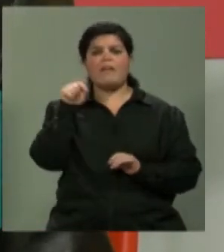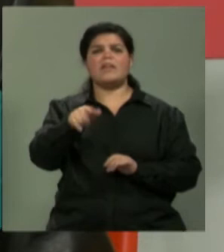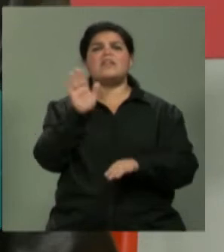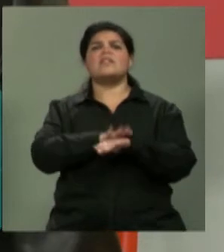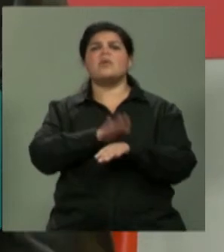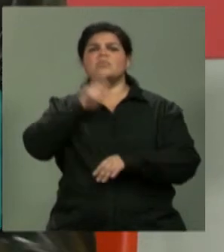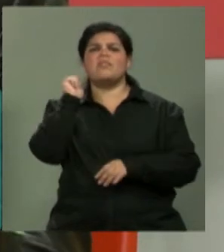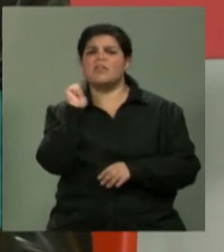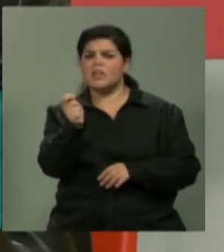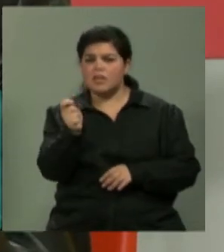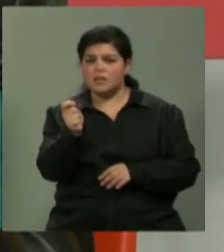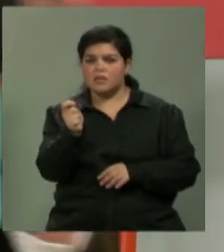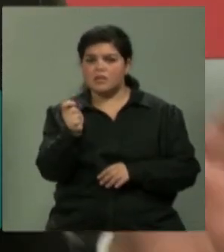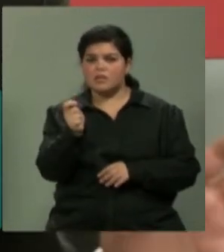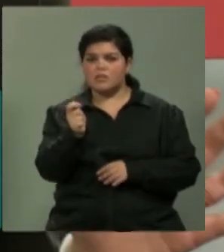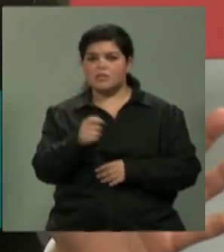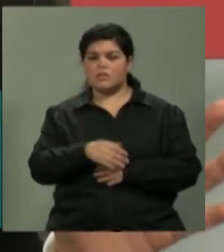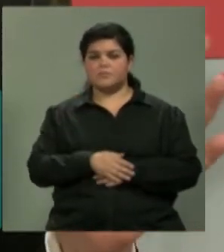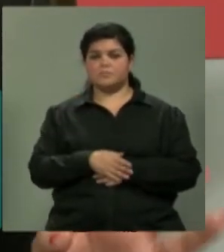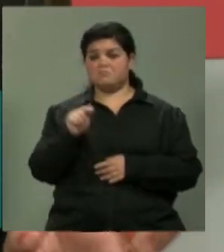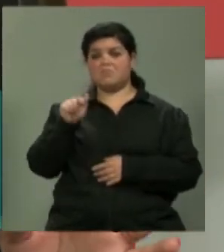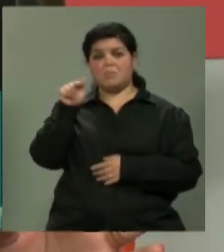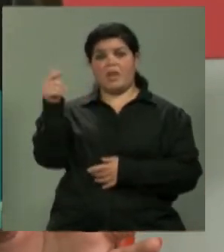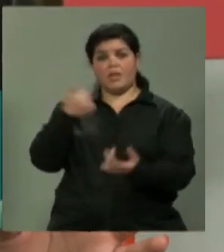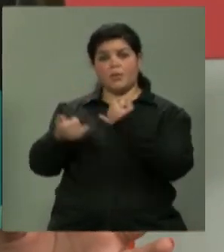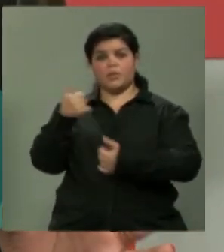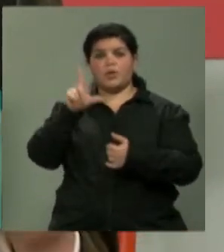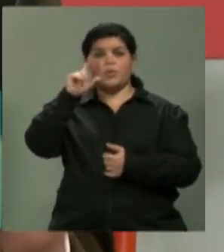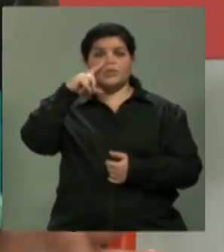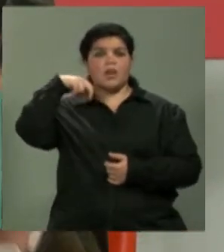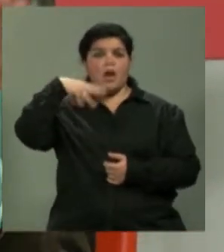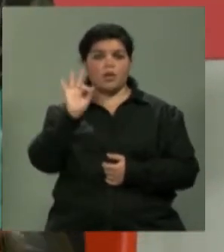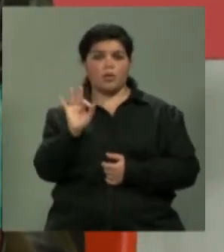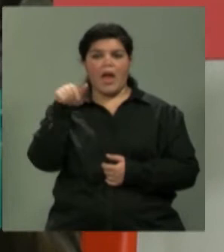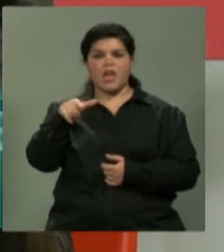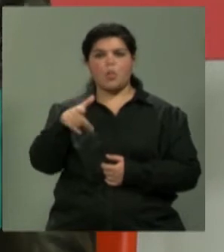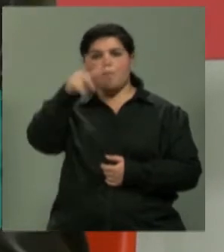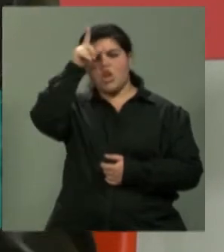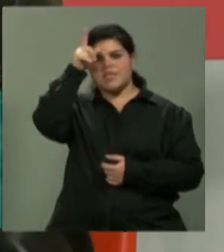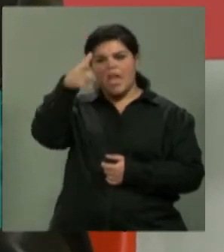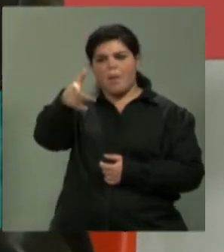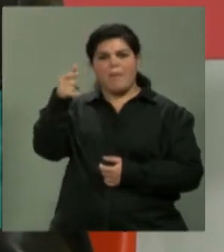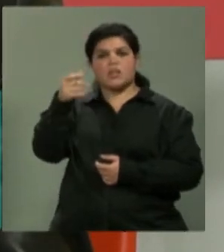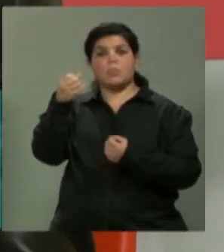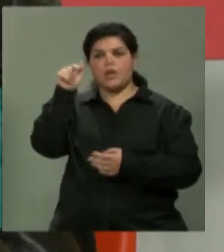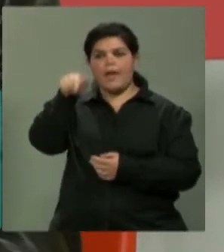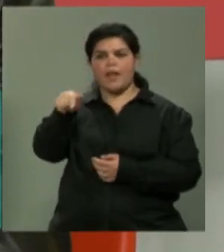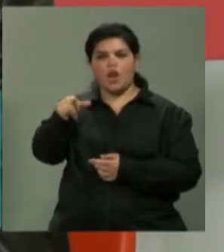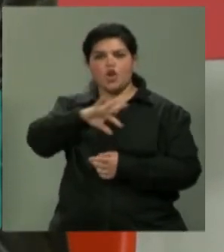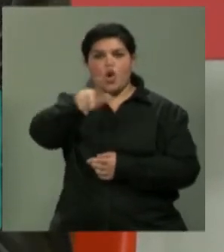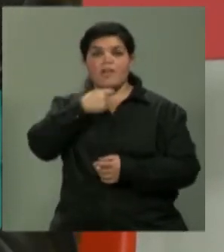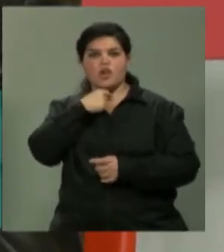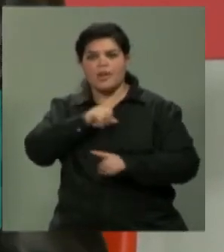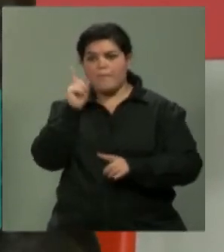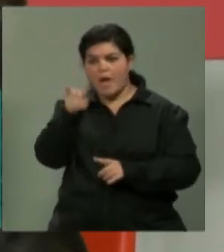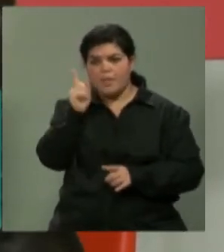delito? Si, como decía ya el caso, está el antecedente de Luciano Arruga, que lo mató la policía por no querer robar para ellos. Está el